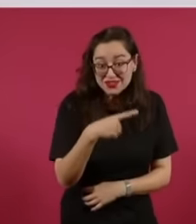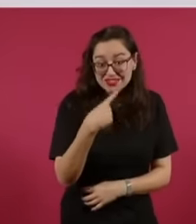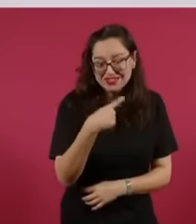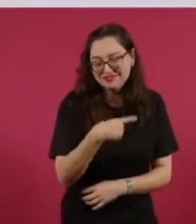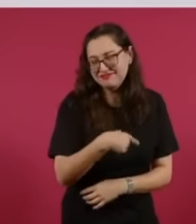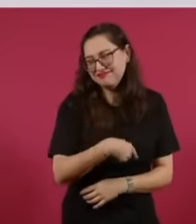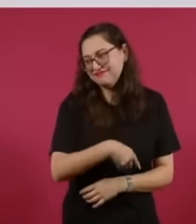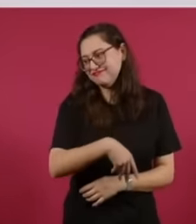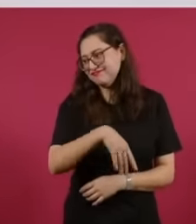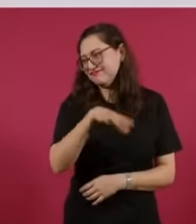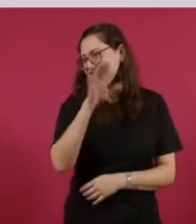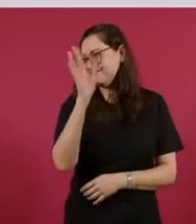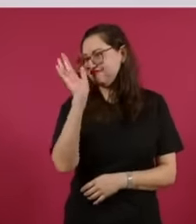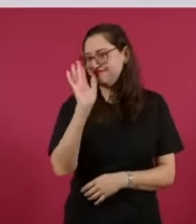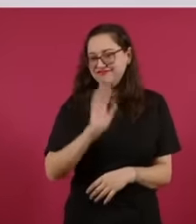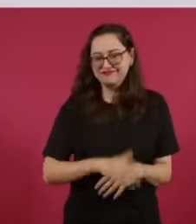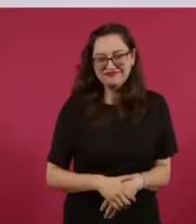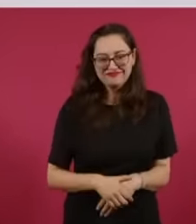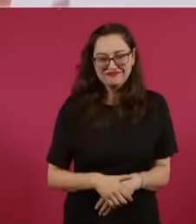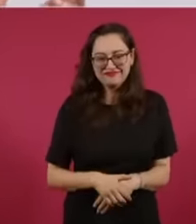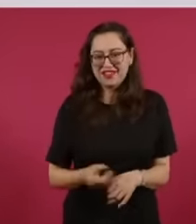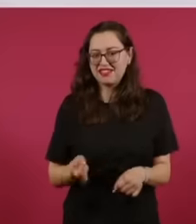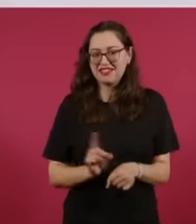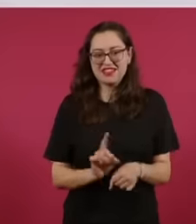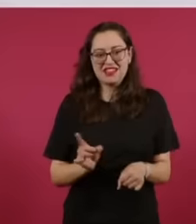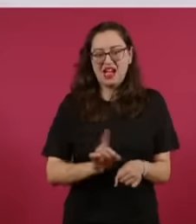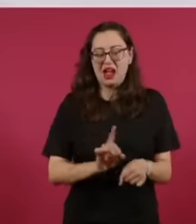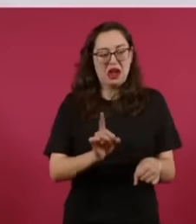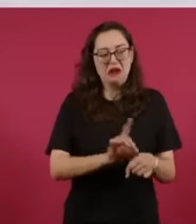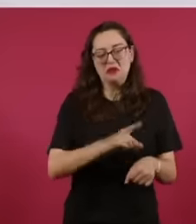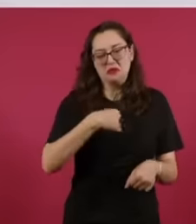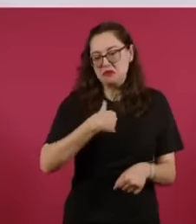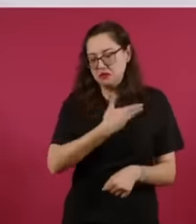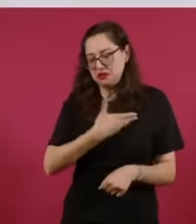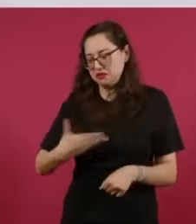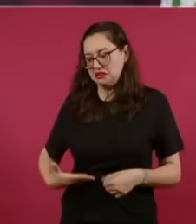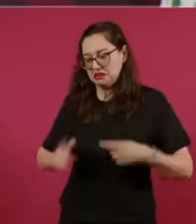sí y el otro también, pues no trabajaría.